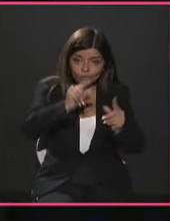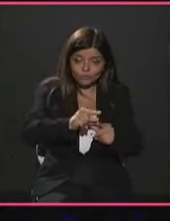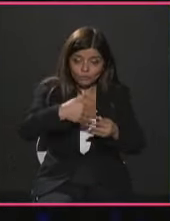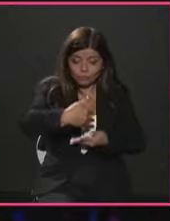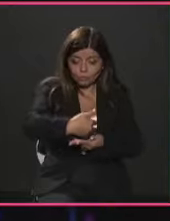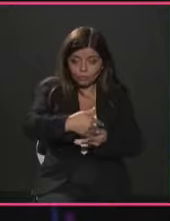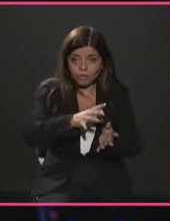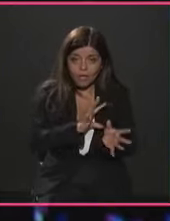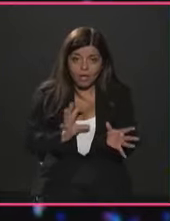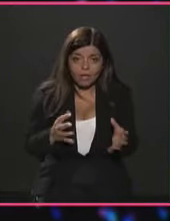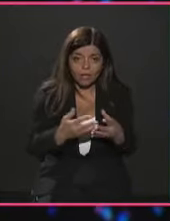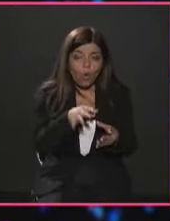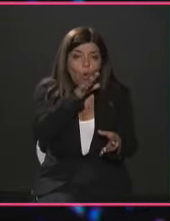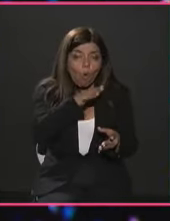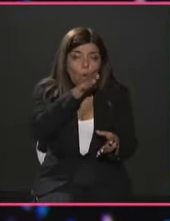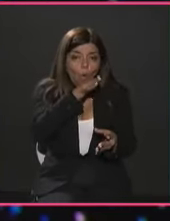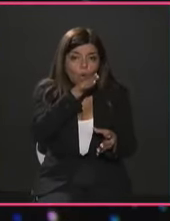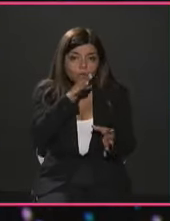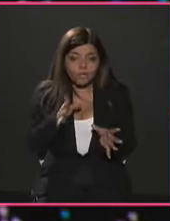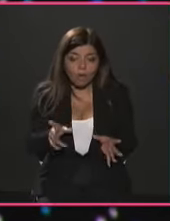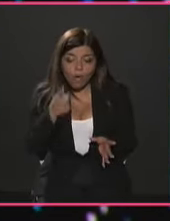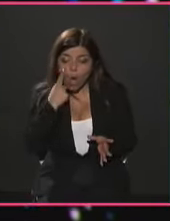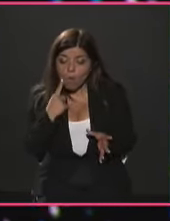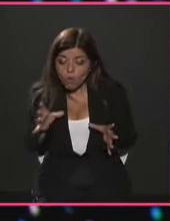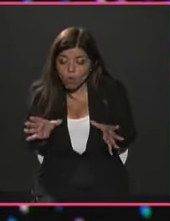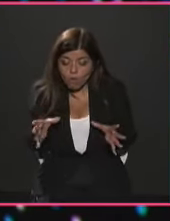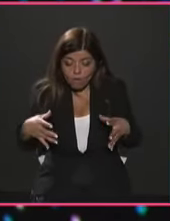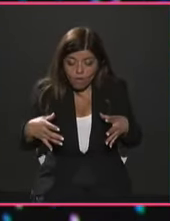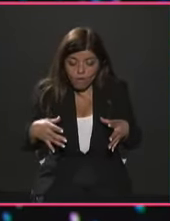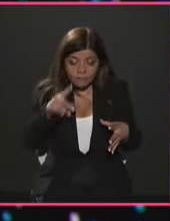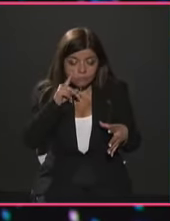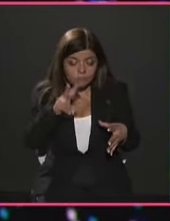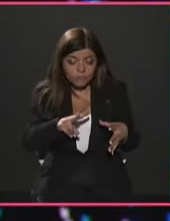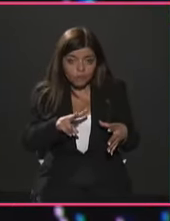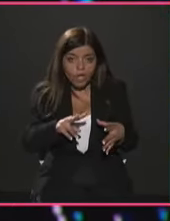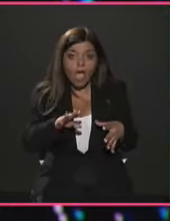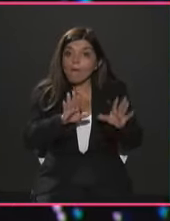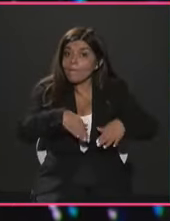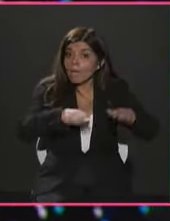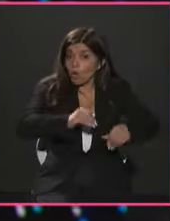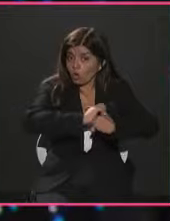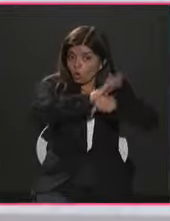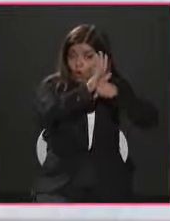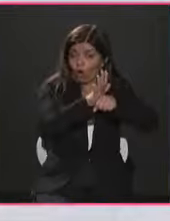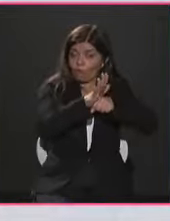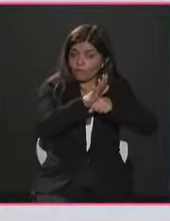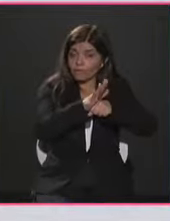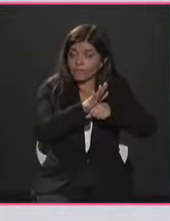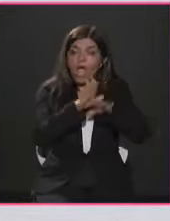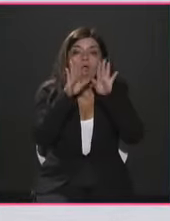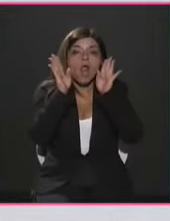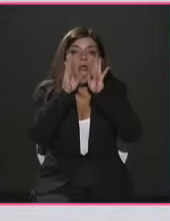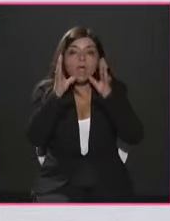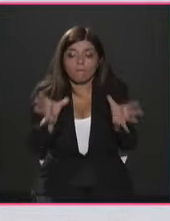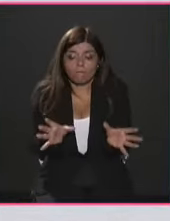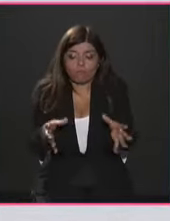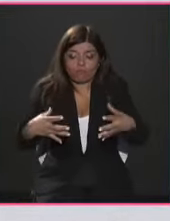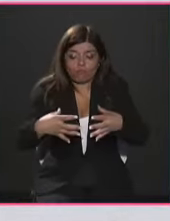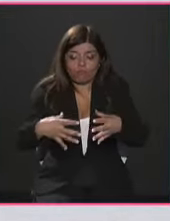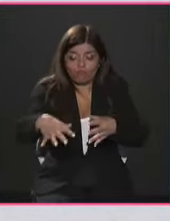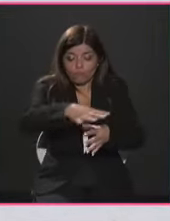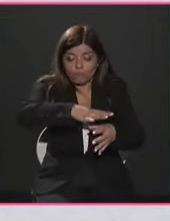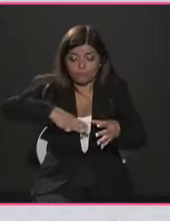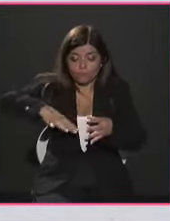y utilizábamos los sets de prueba que utilizábamos para el covid que todos conocemos le limpiábamos la cavidad